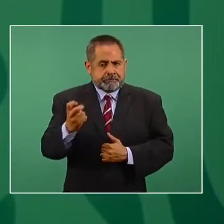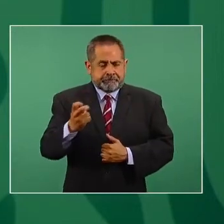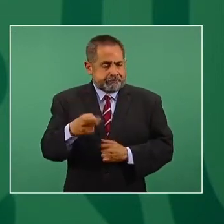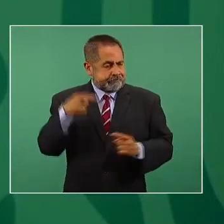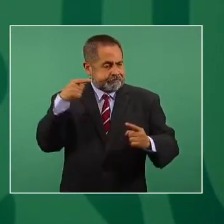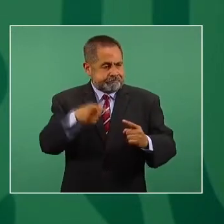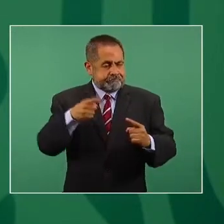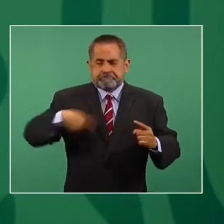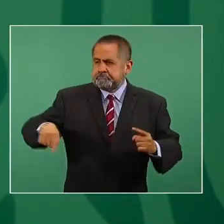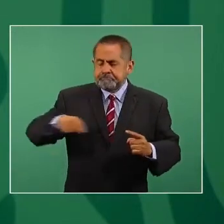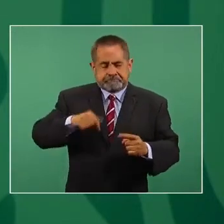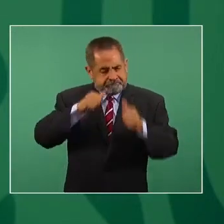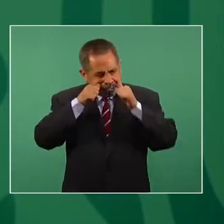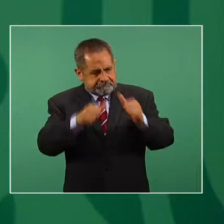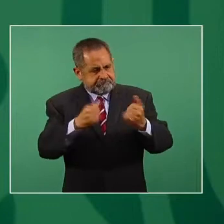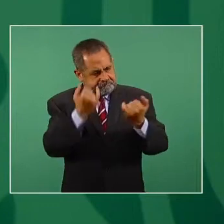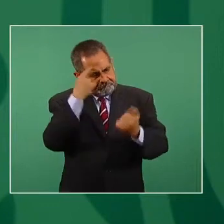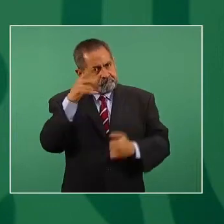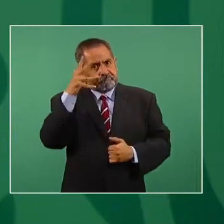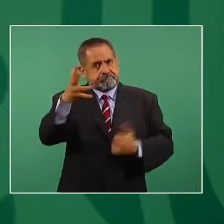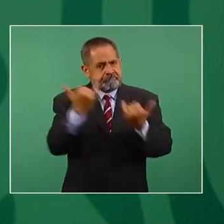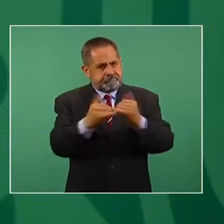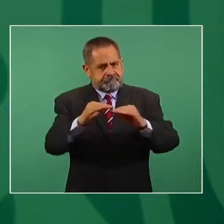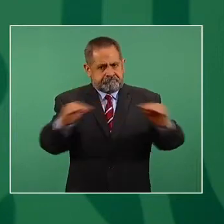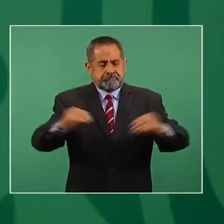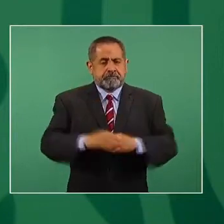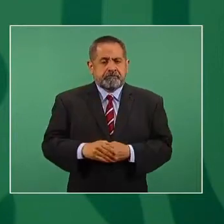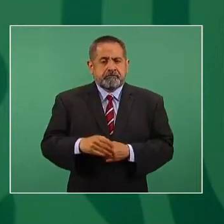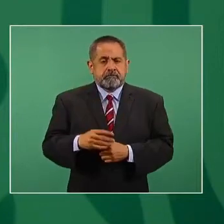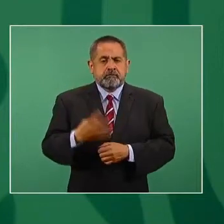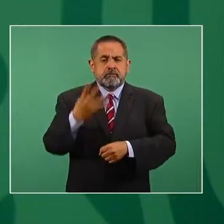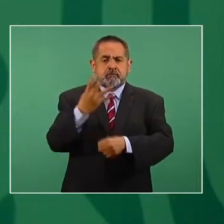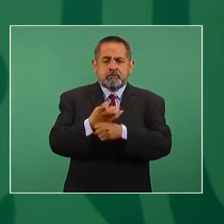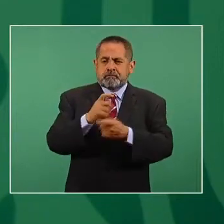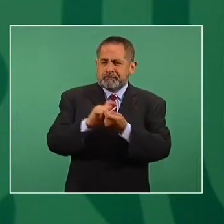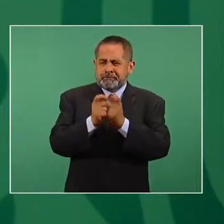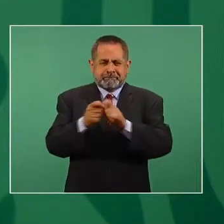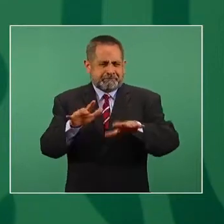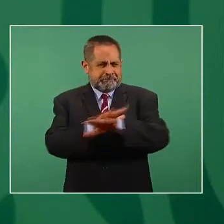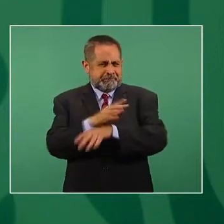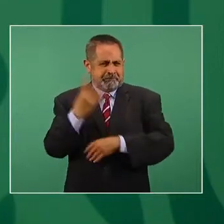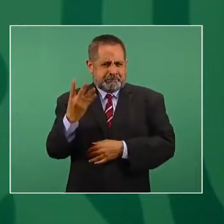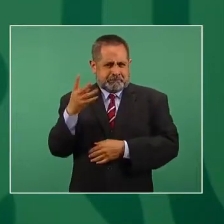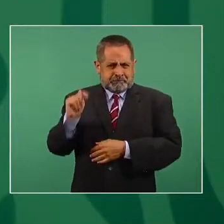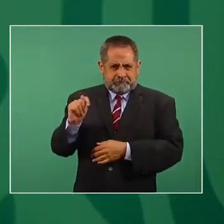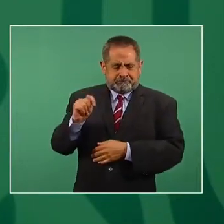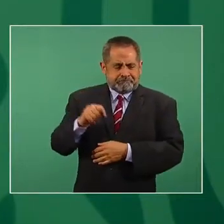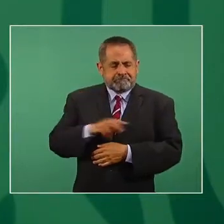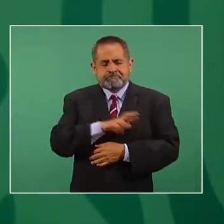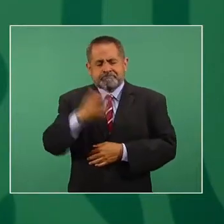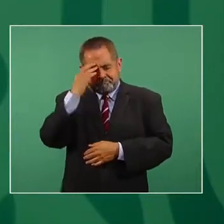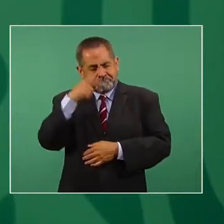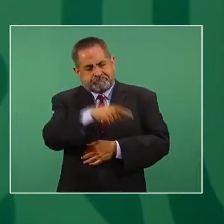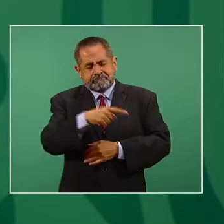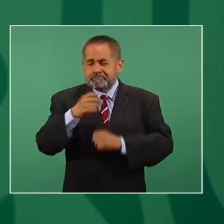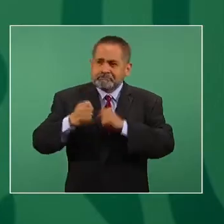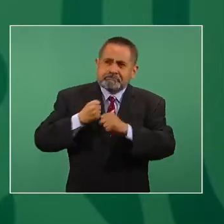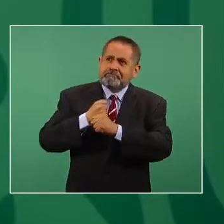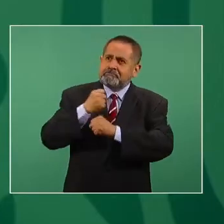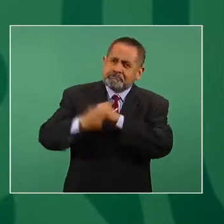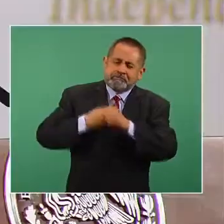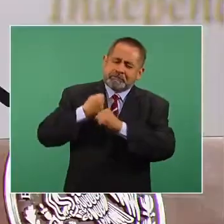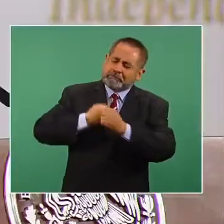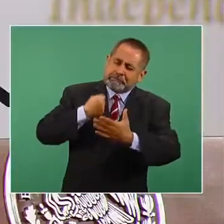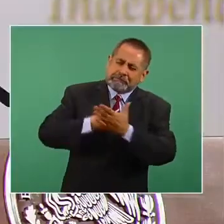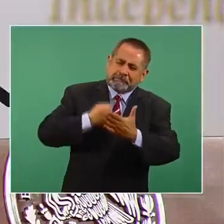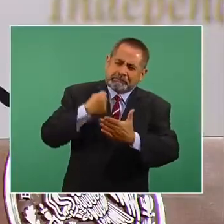de la lucha por la igualdad. La Cuarta Transformación reconoce los siglos de lucha que han sostenido